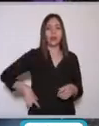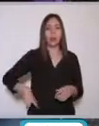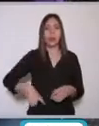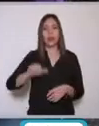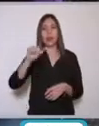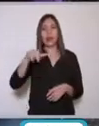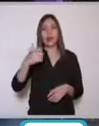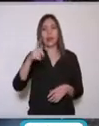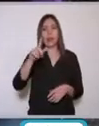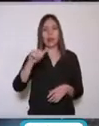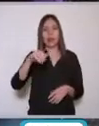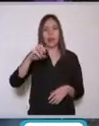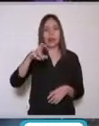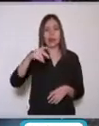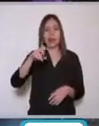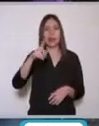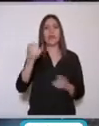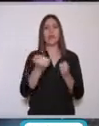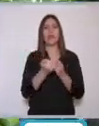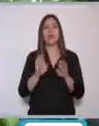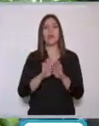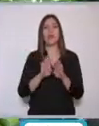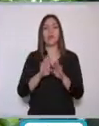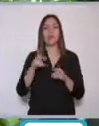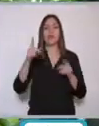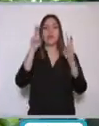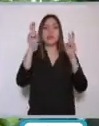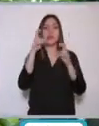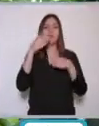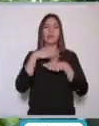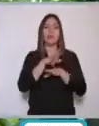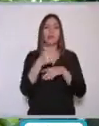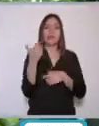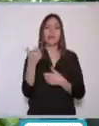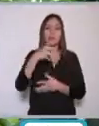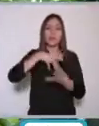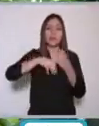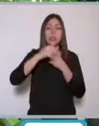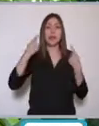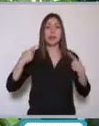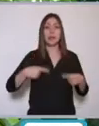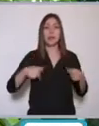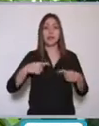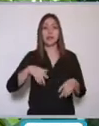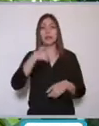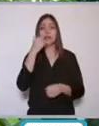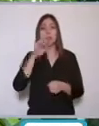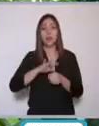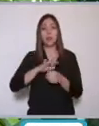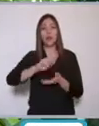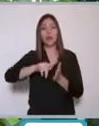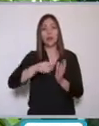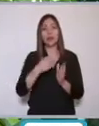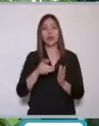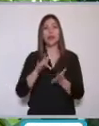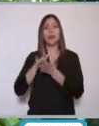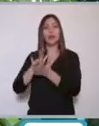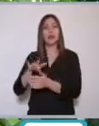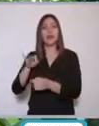el tema, sobre todo por el tema económico, pues ver de qué manera estas personas que votaron por la ultraderecha, regresarlas